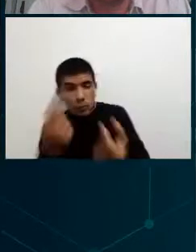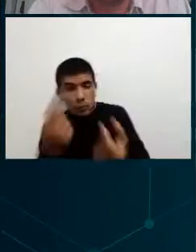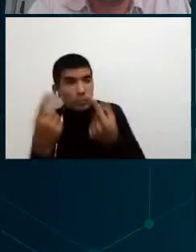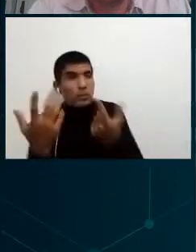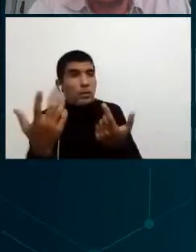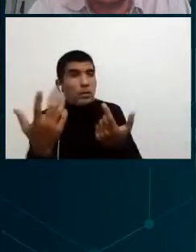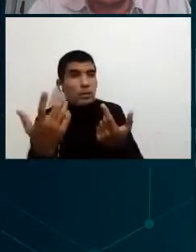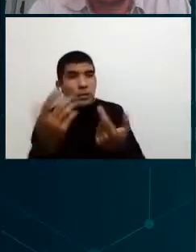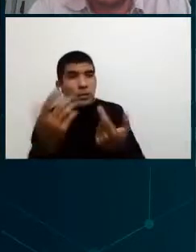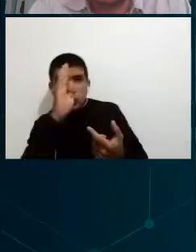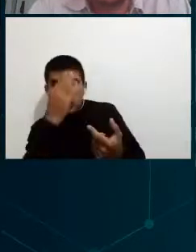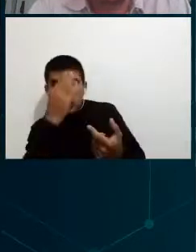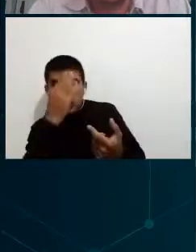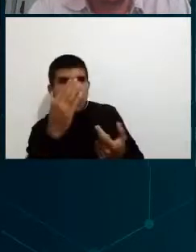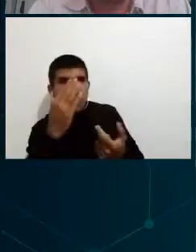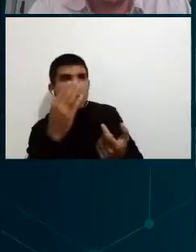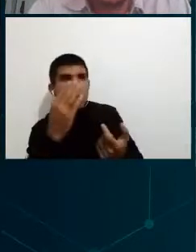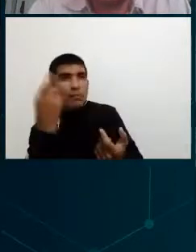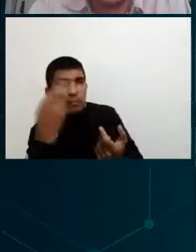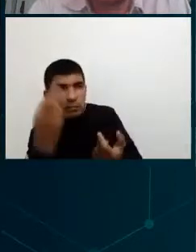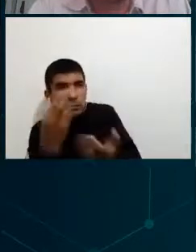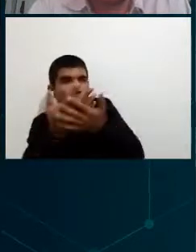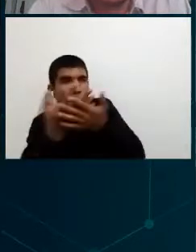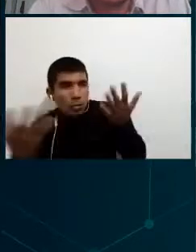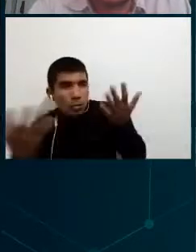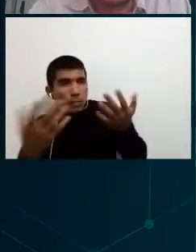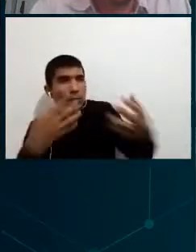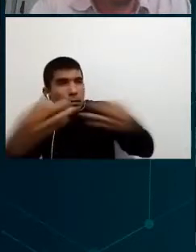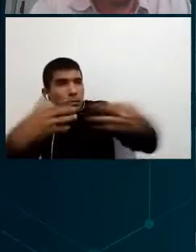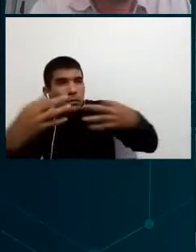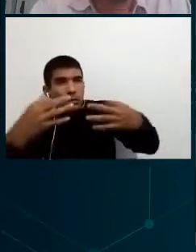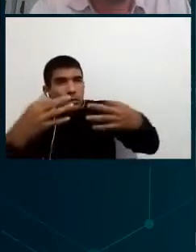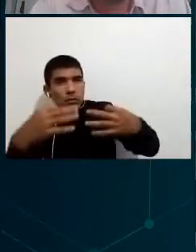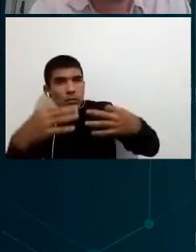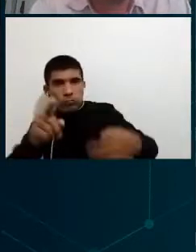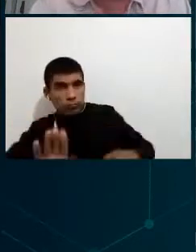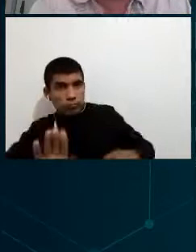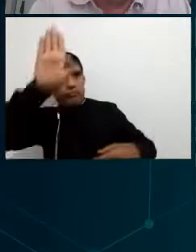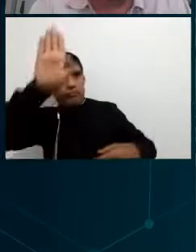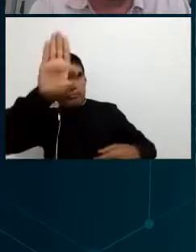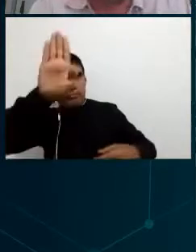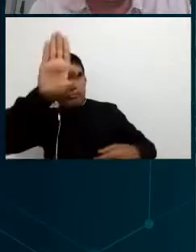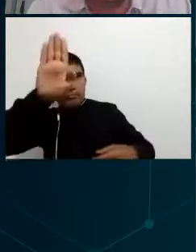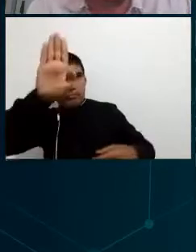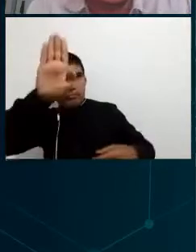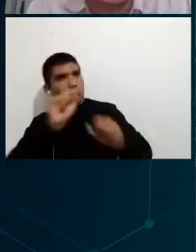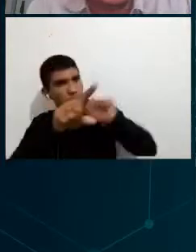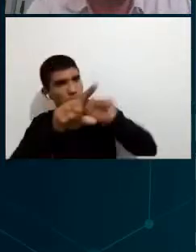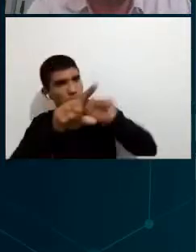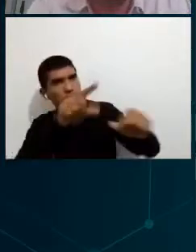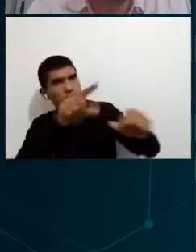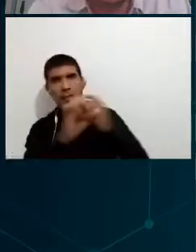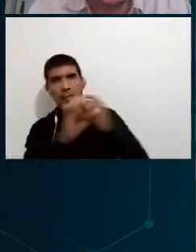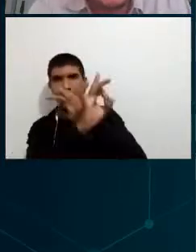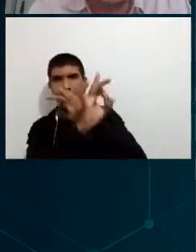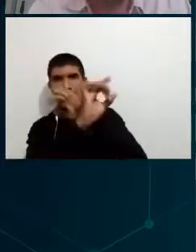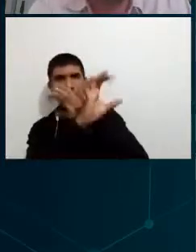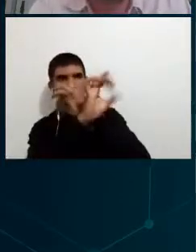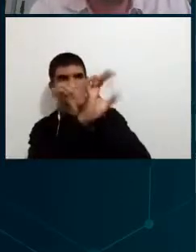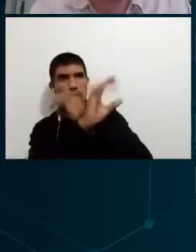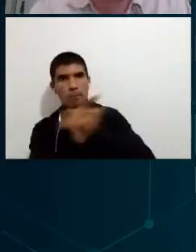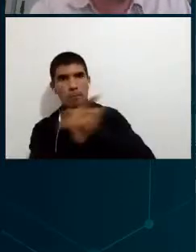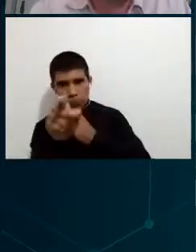innovación, donde es un pequeño espacio para conversar, hablar un poco pues de las pruebas, el que esté pues interesado en ampliar